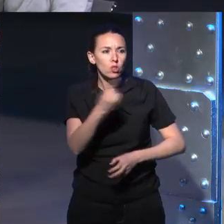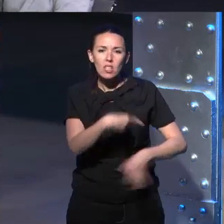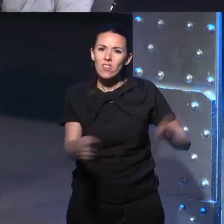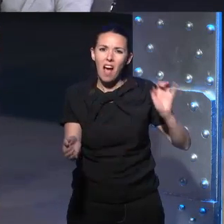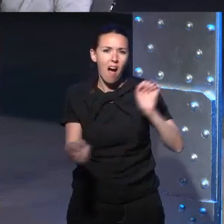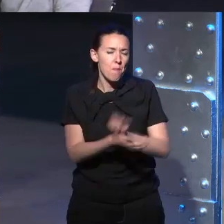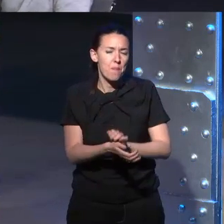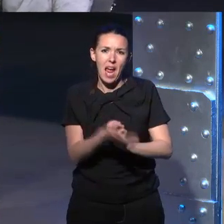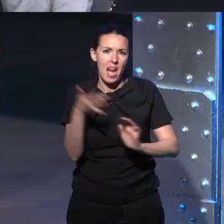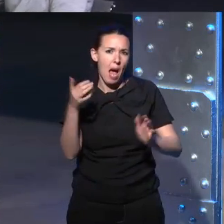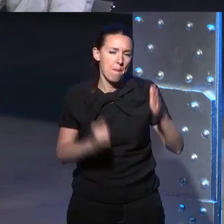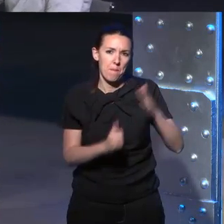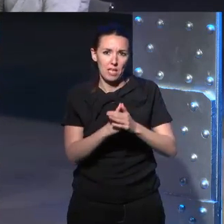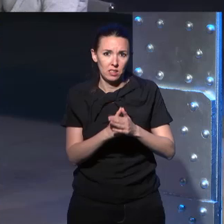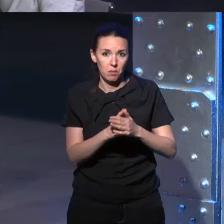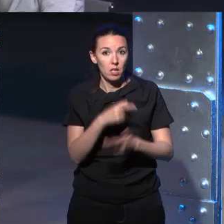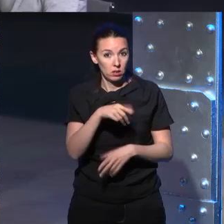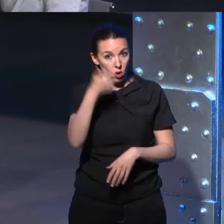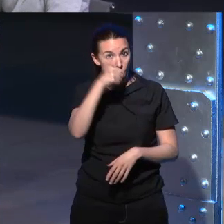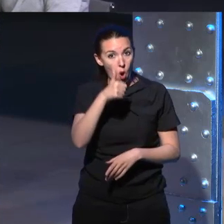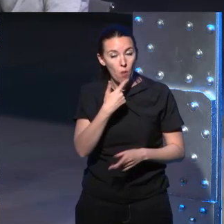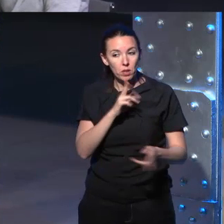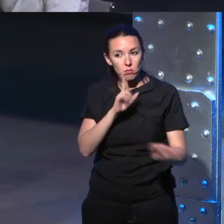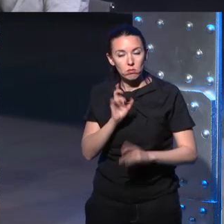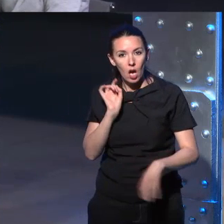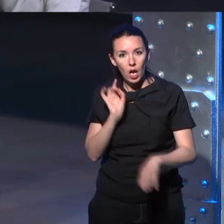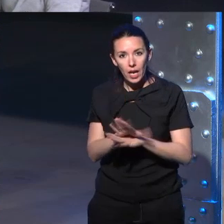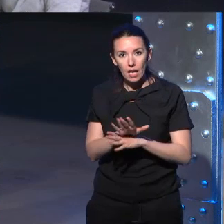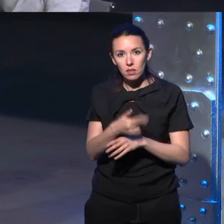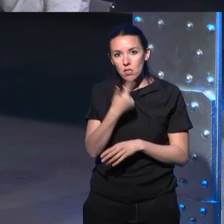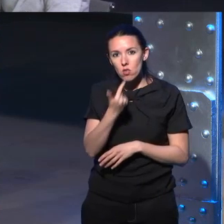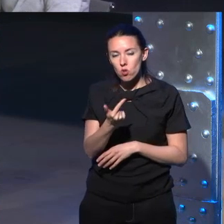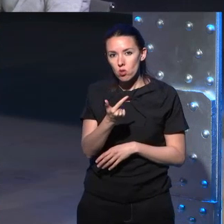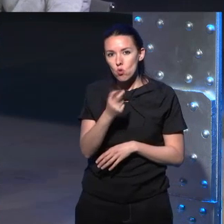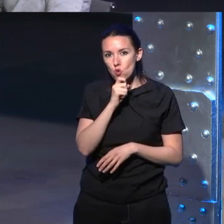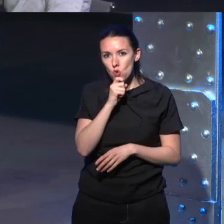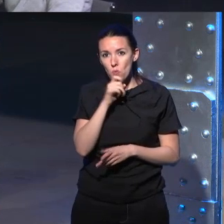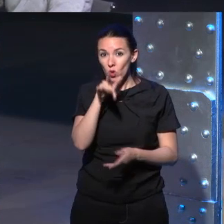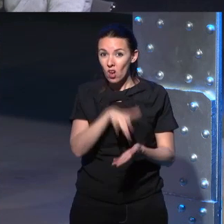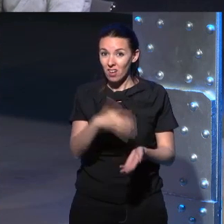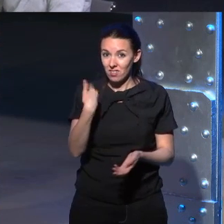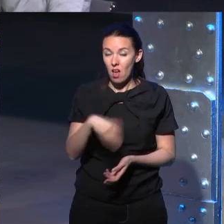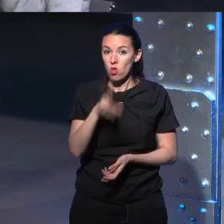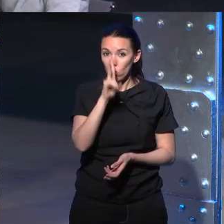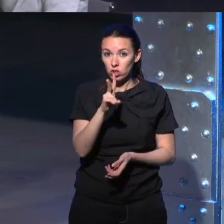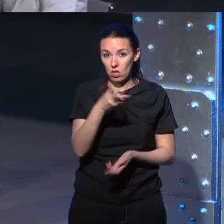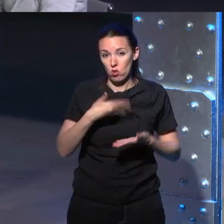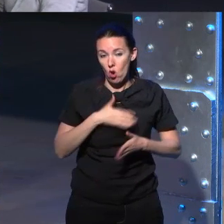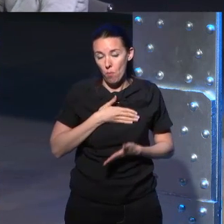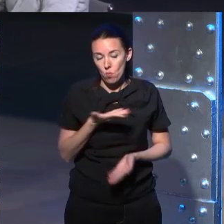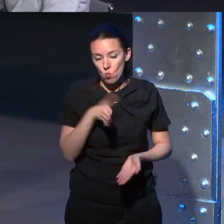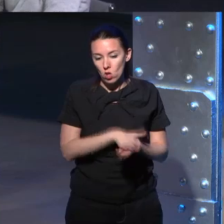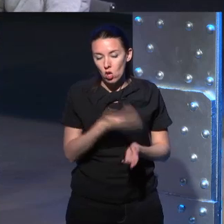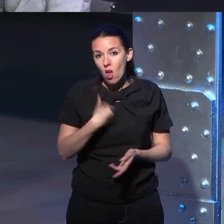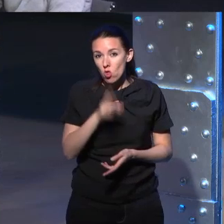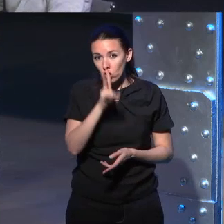pena a este hombre y tal. Este hombre ha escrito una carta diciendo cómo, después de 2 años ya de la muerte de su hijo, ha